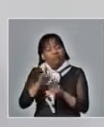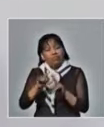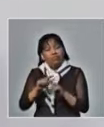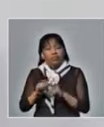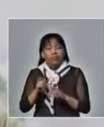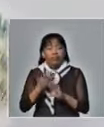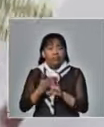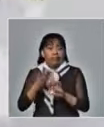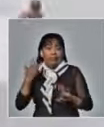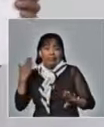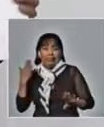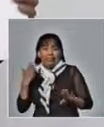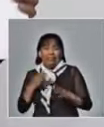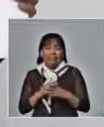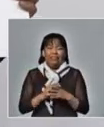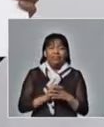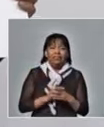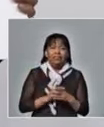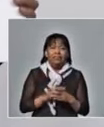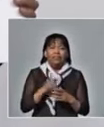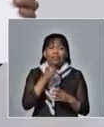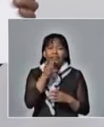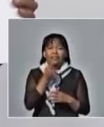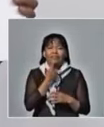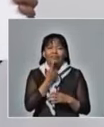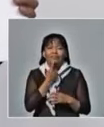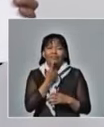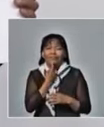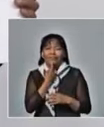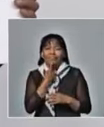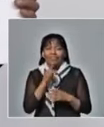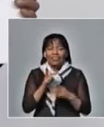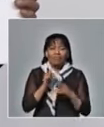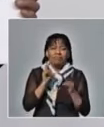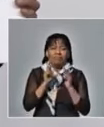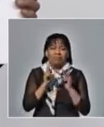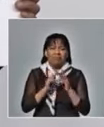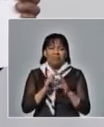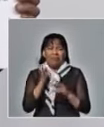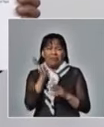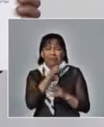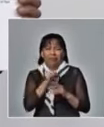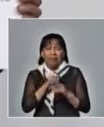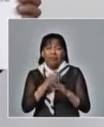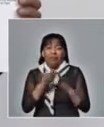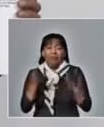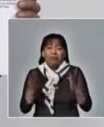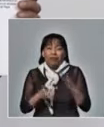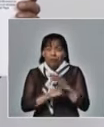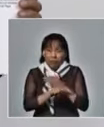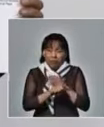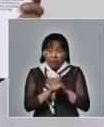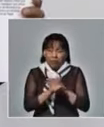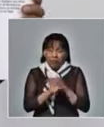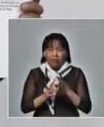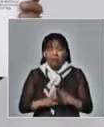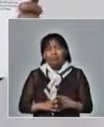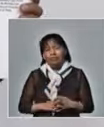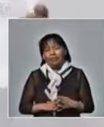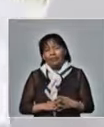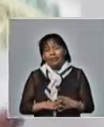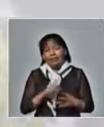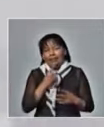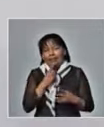antes hablaba pestes de Andrés Manuel. Y ese no es el problema. El problema es que ahora se tenga que colgar de las naguas de Andrés